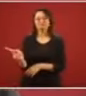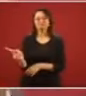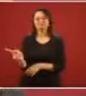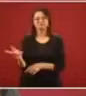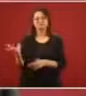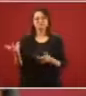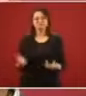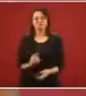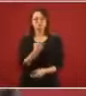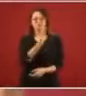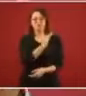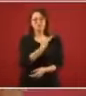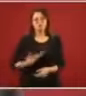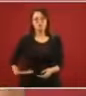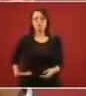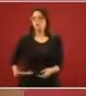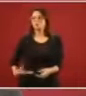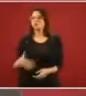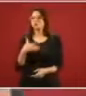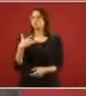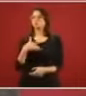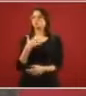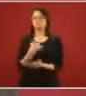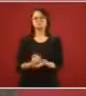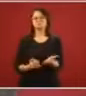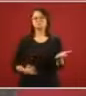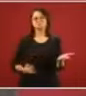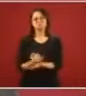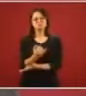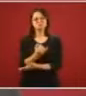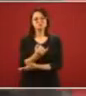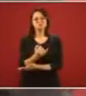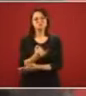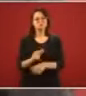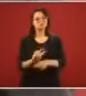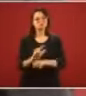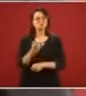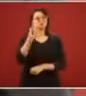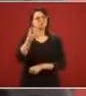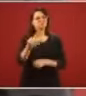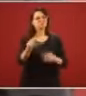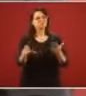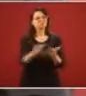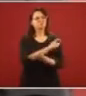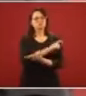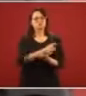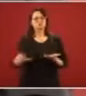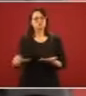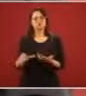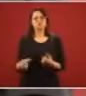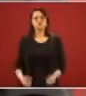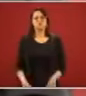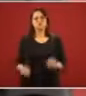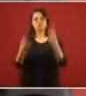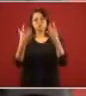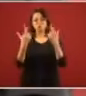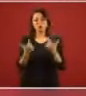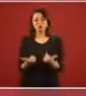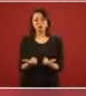un presidente decida comprar un avión que iba a costar